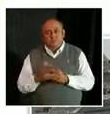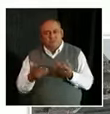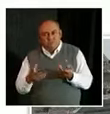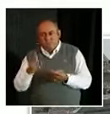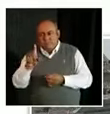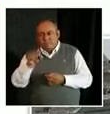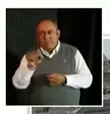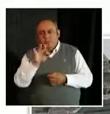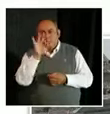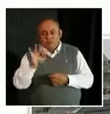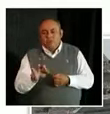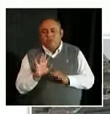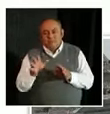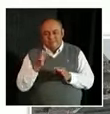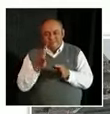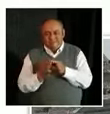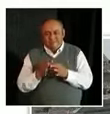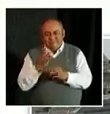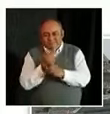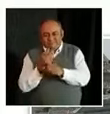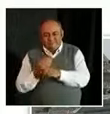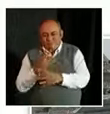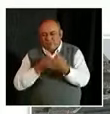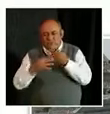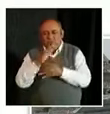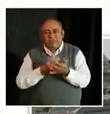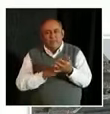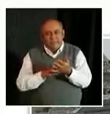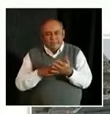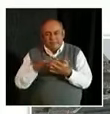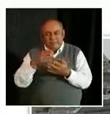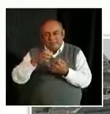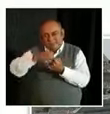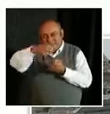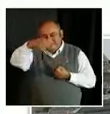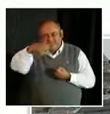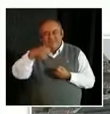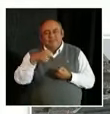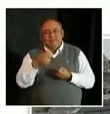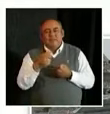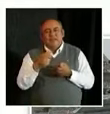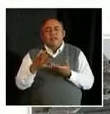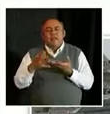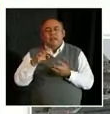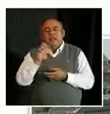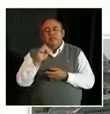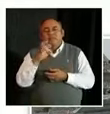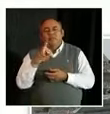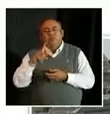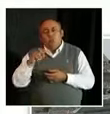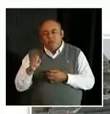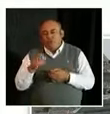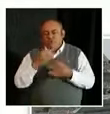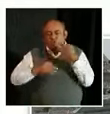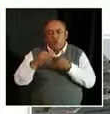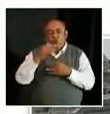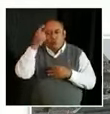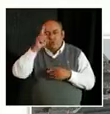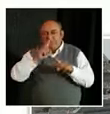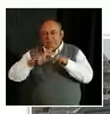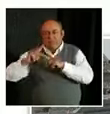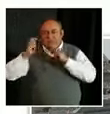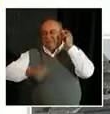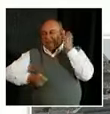se tenía ya arreglado al iniciar la administración, ahorita lo traemos arriba del 75%.